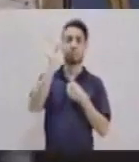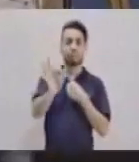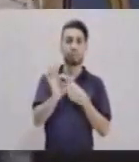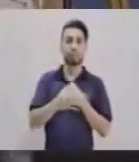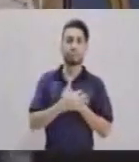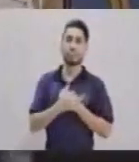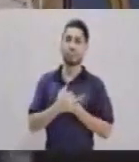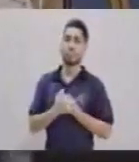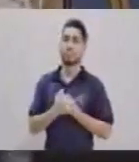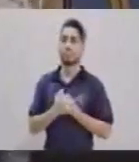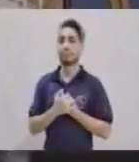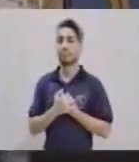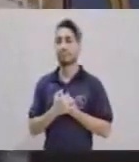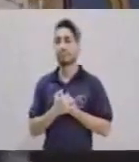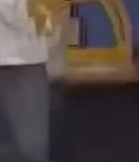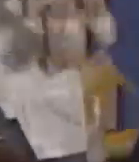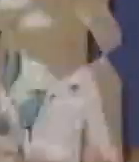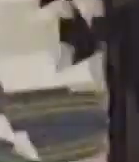saldremos adelante.